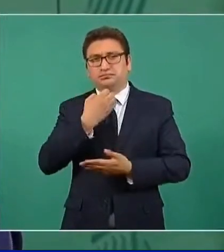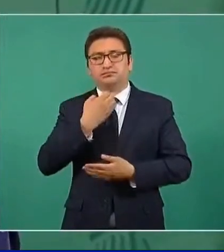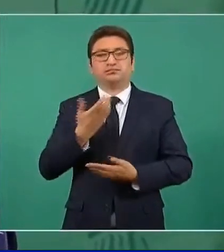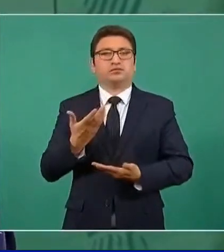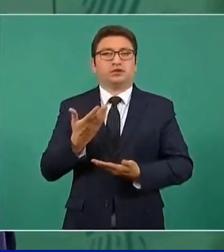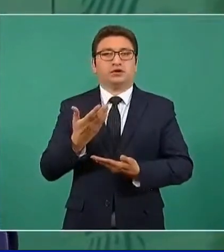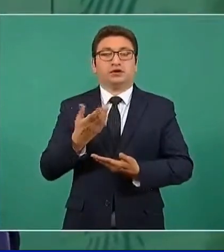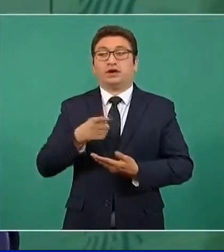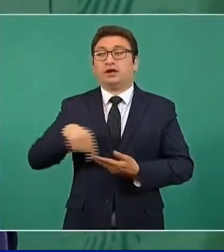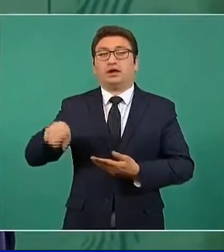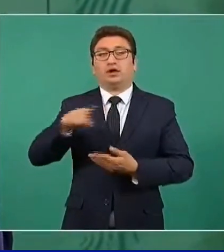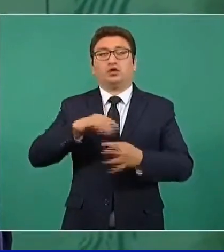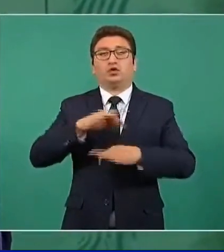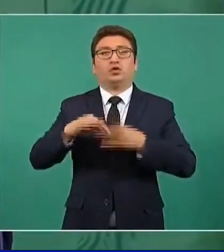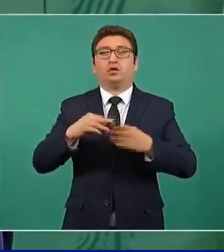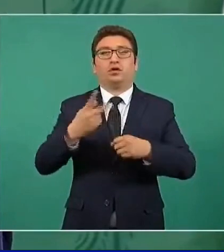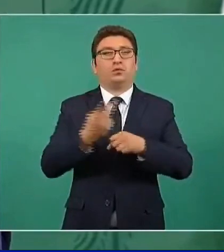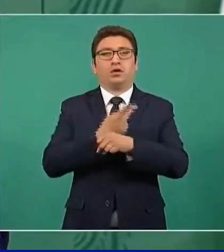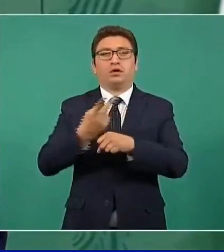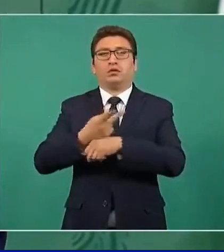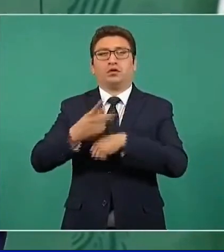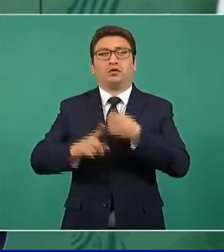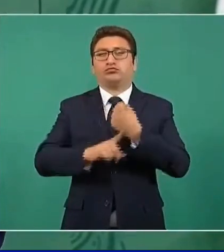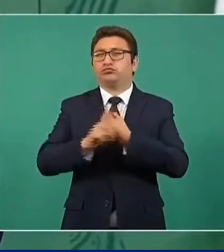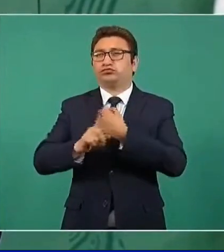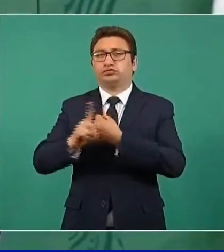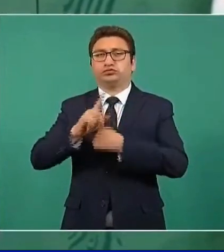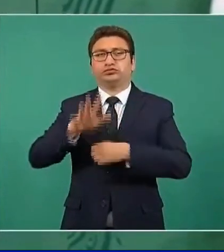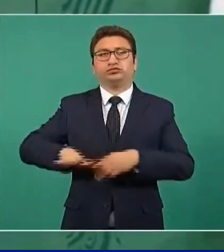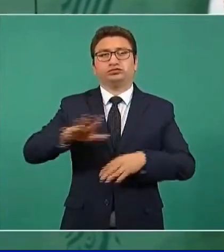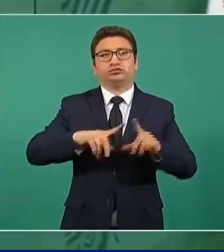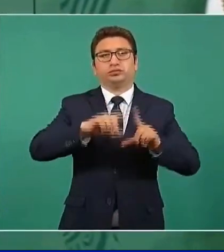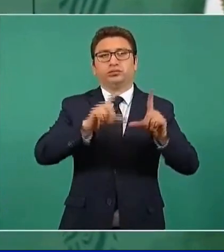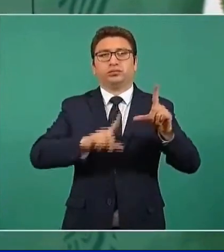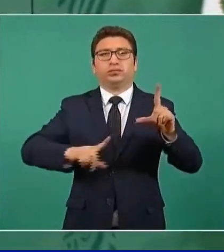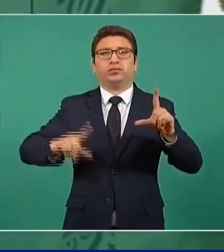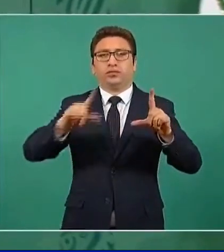los reportes de delitos que se cometen en el país,